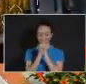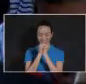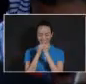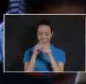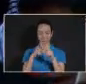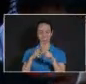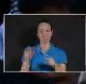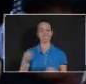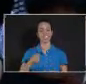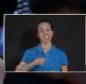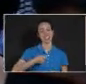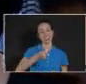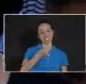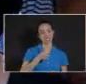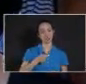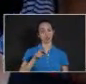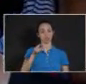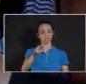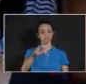hermano.